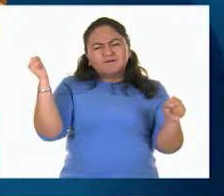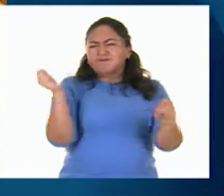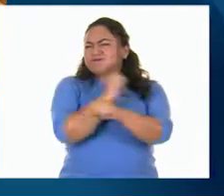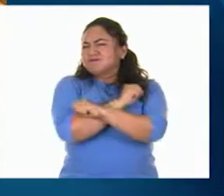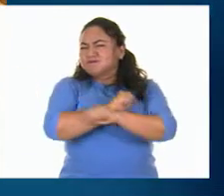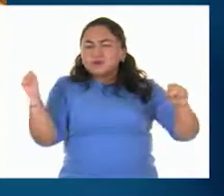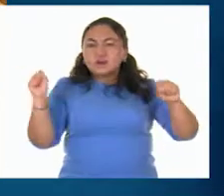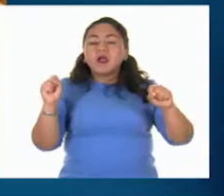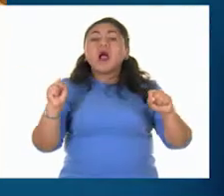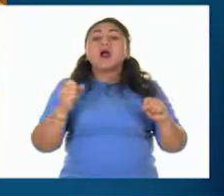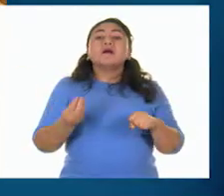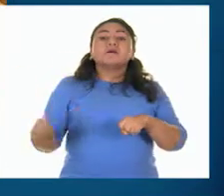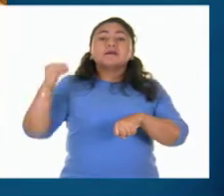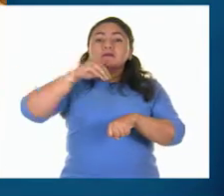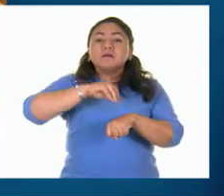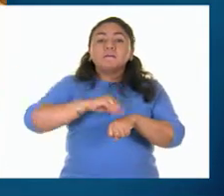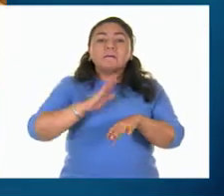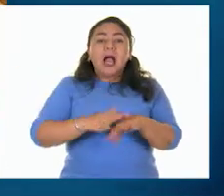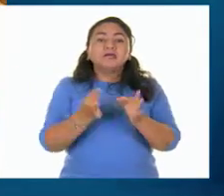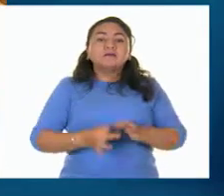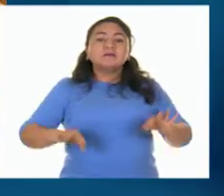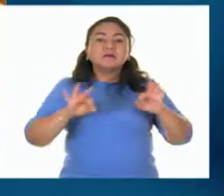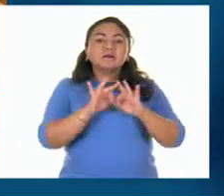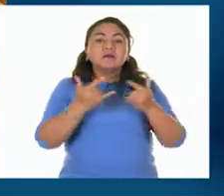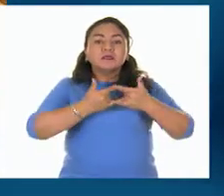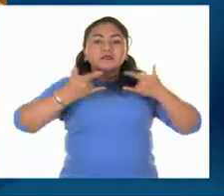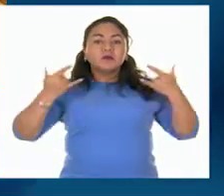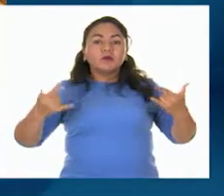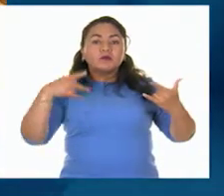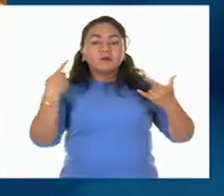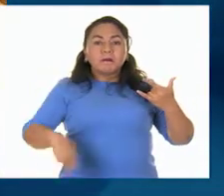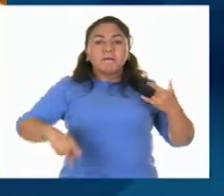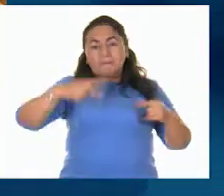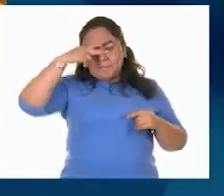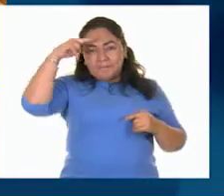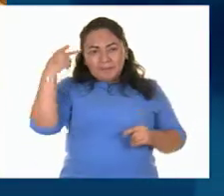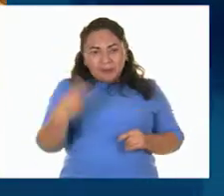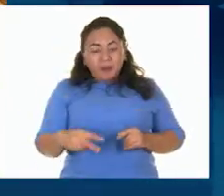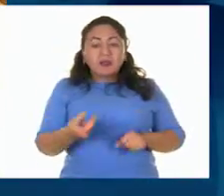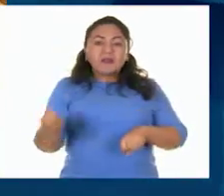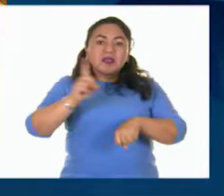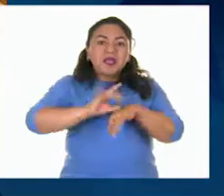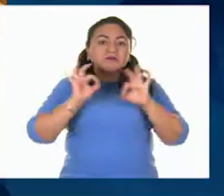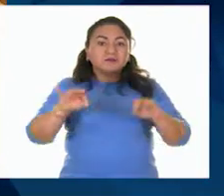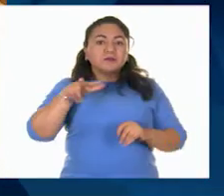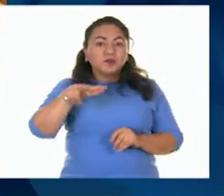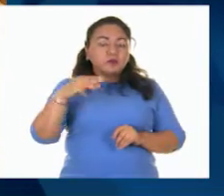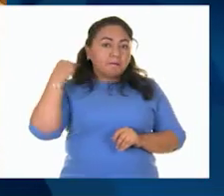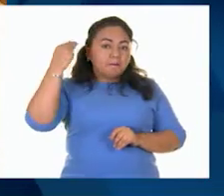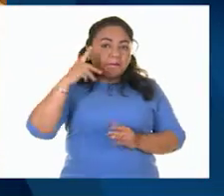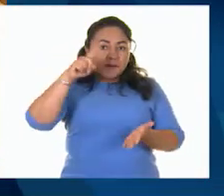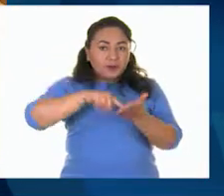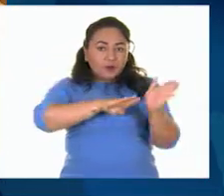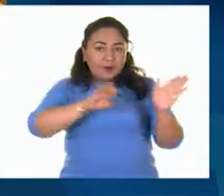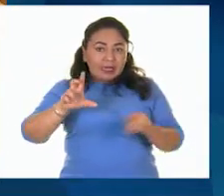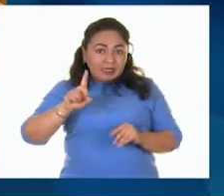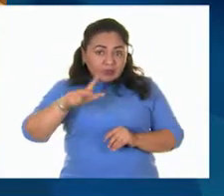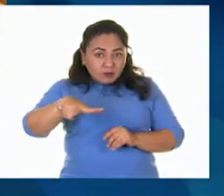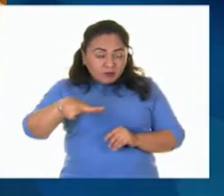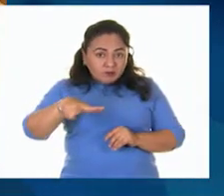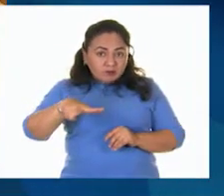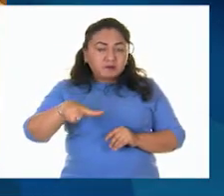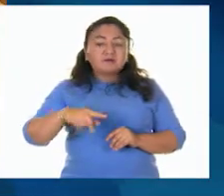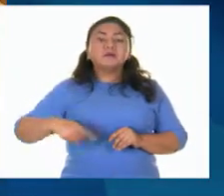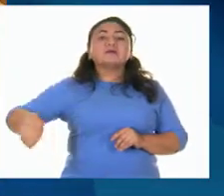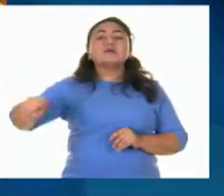lugar a uno de los momentos más relevantes de la historia del país. El 18 de marzo de 1938, después